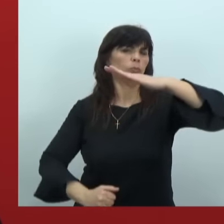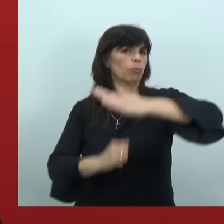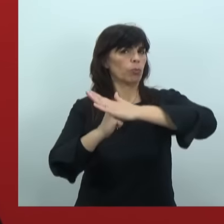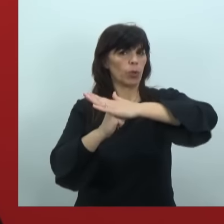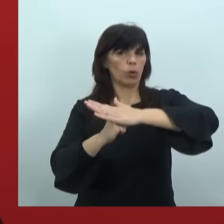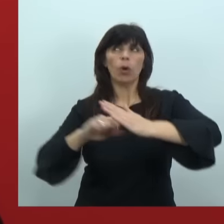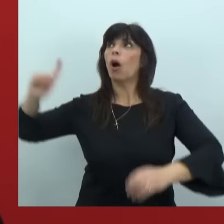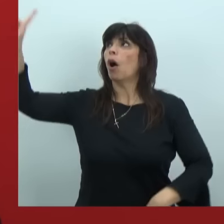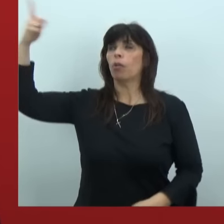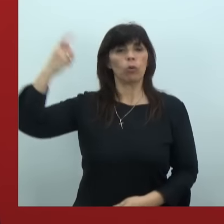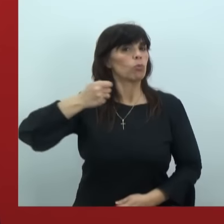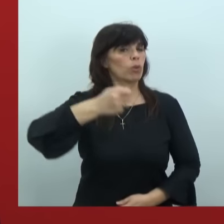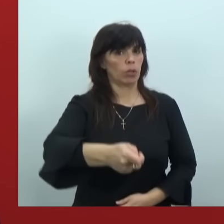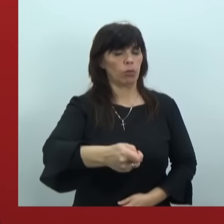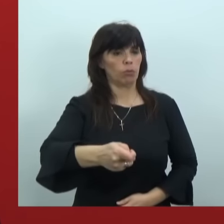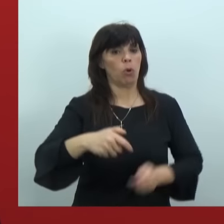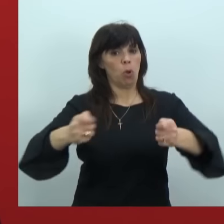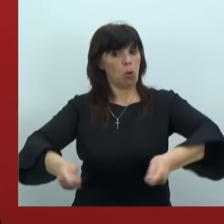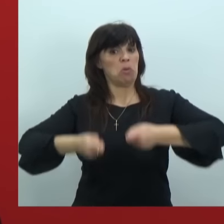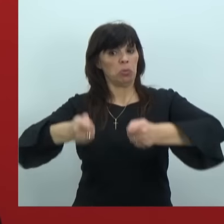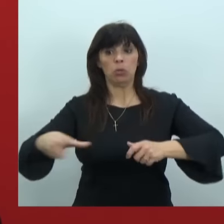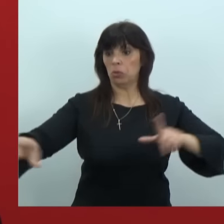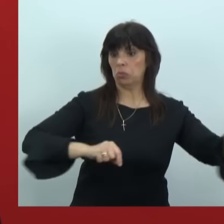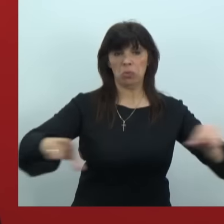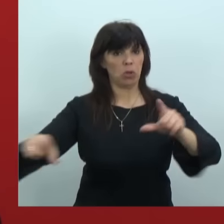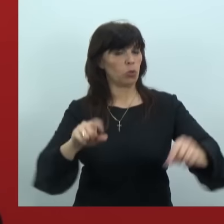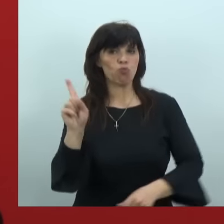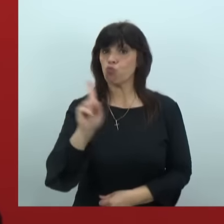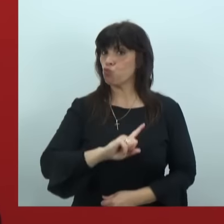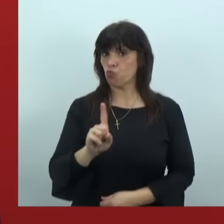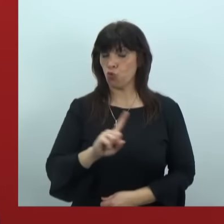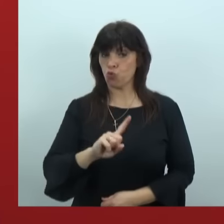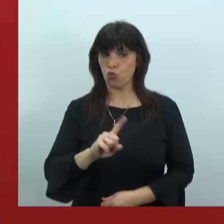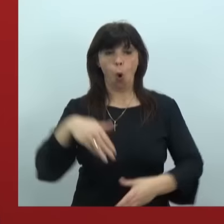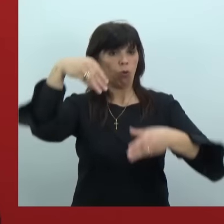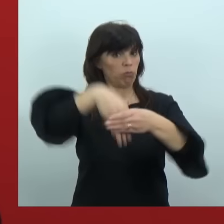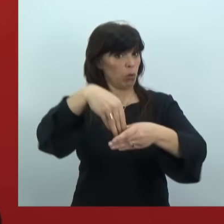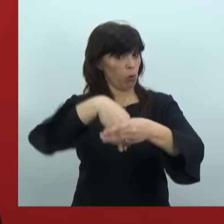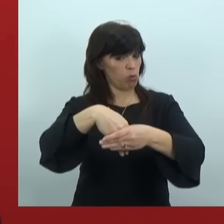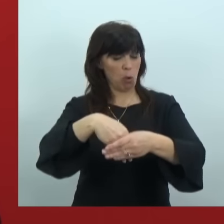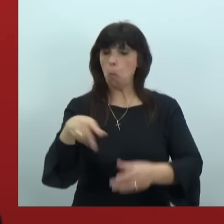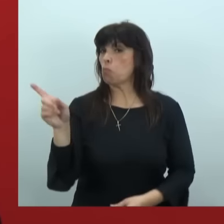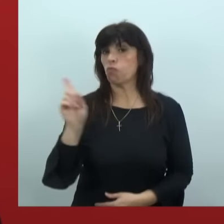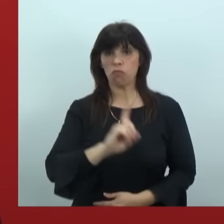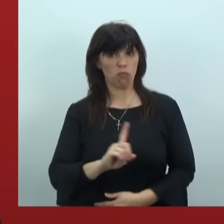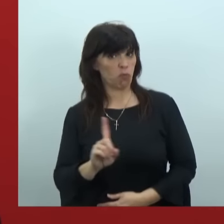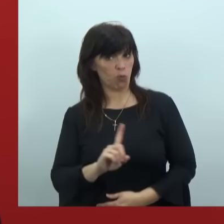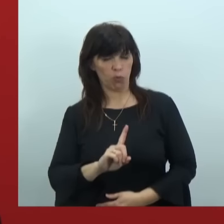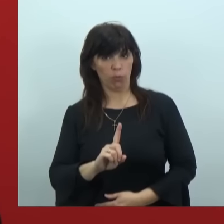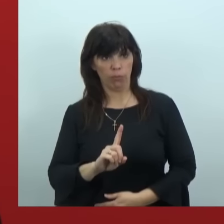Dios. Pastores no se eligen. Pastores no se votan en una votación